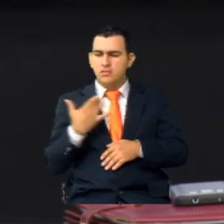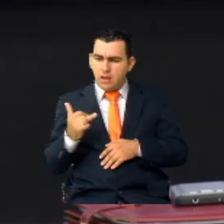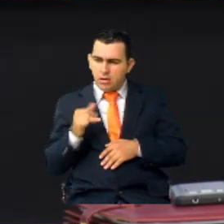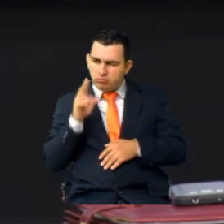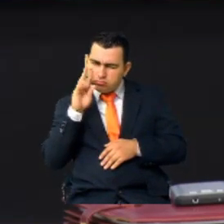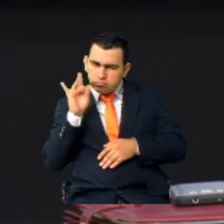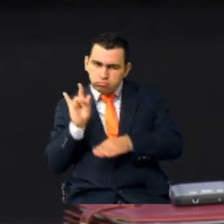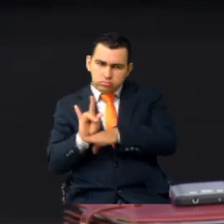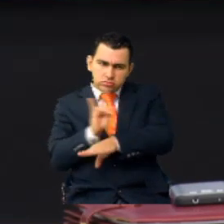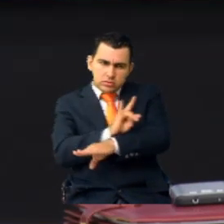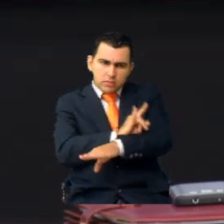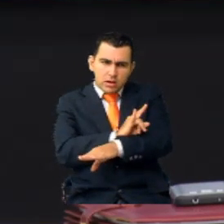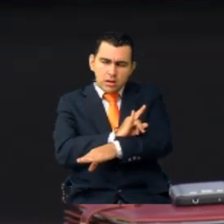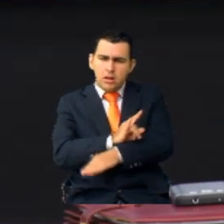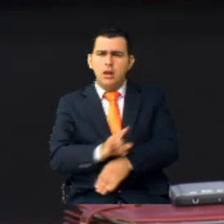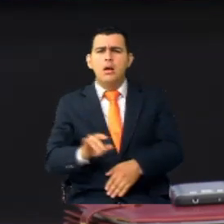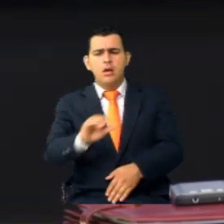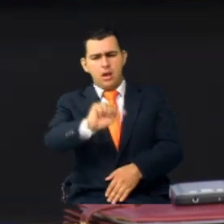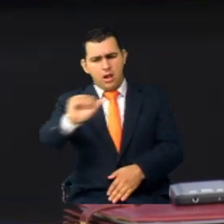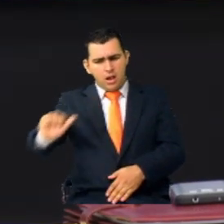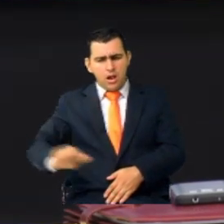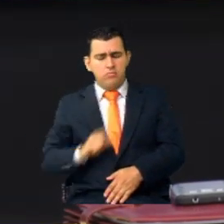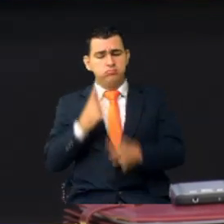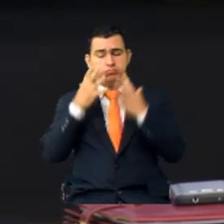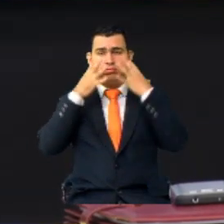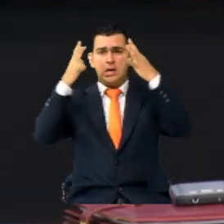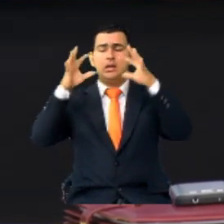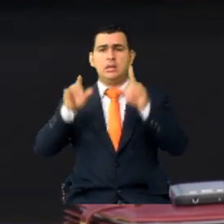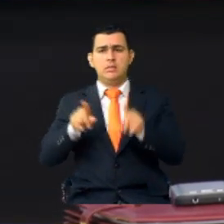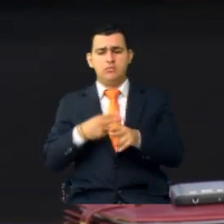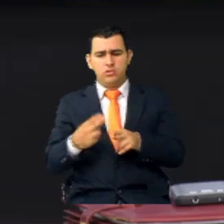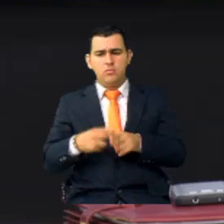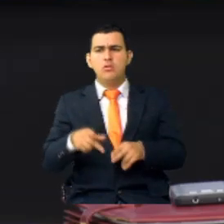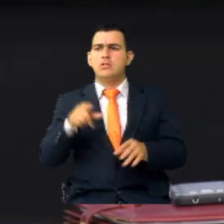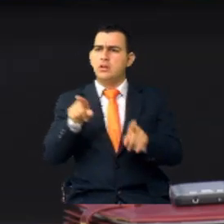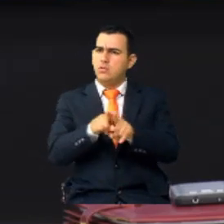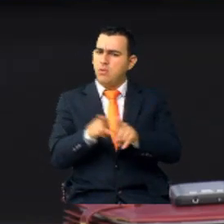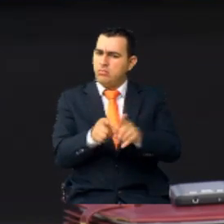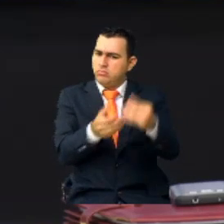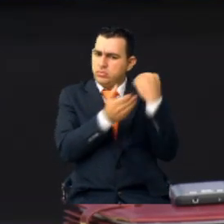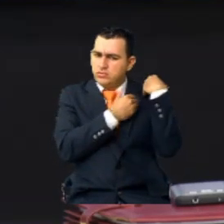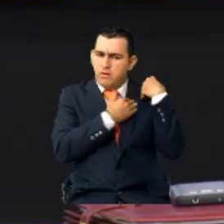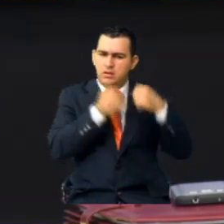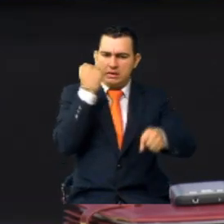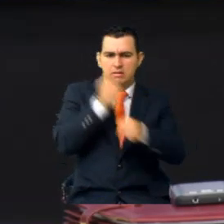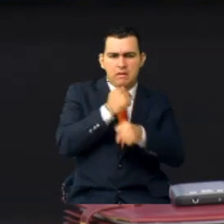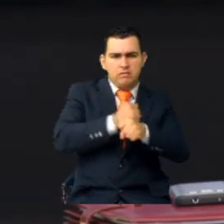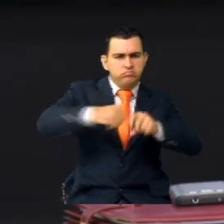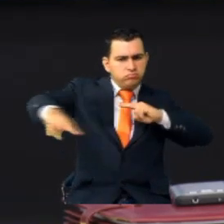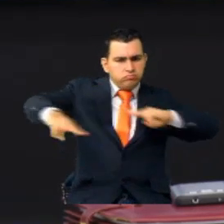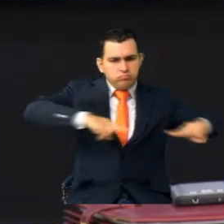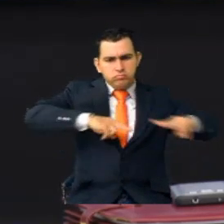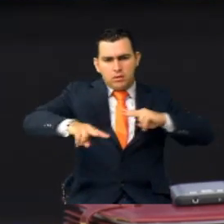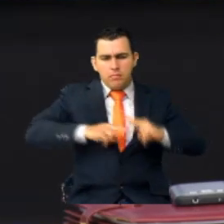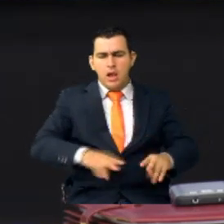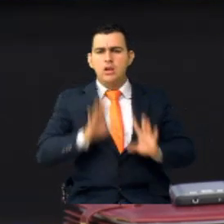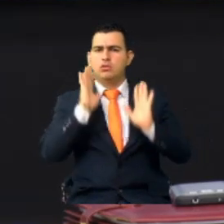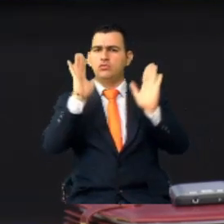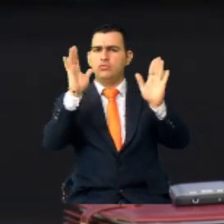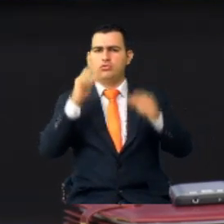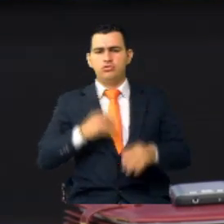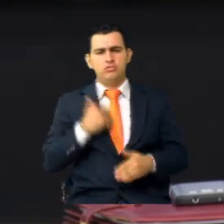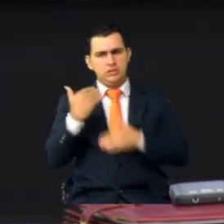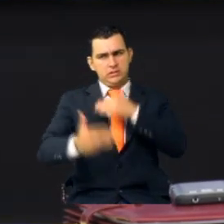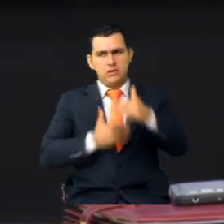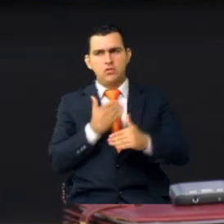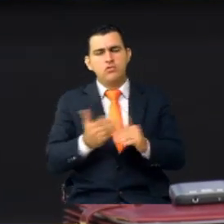observar unas mujeres maravillosas que van a desarrollar un buen papel para convertir a Barranca Bermeja en ese polo de desarrollo a través de la